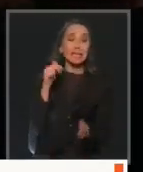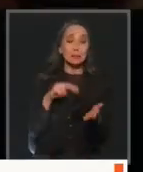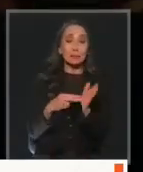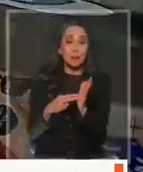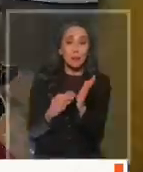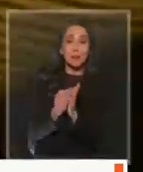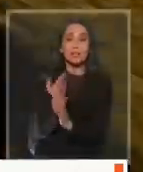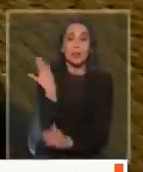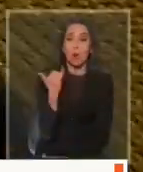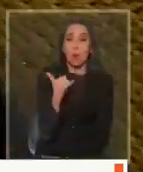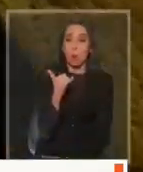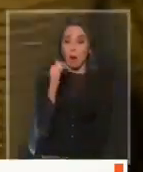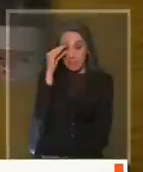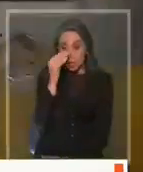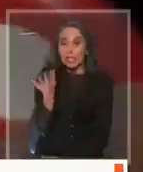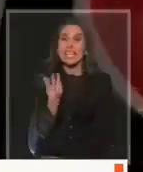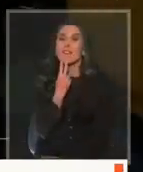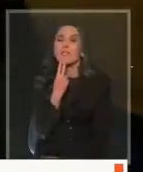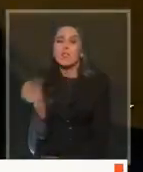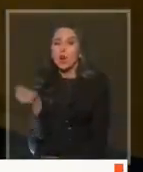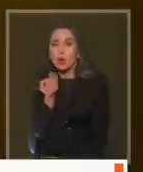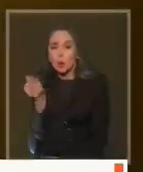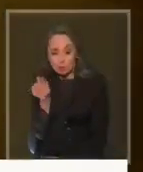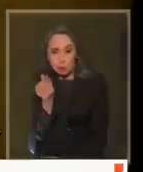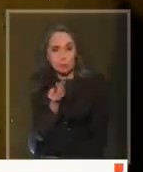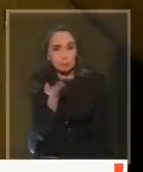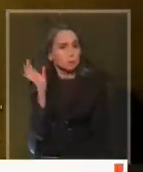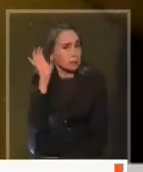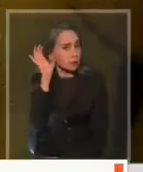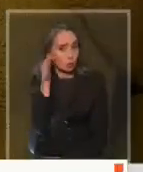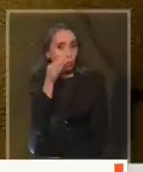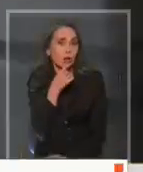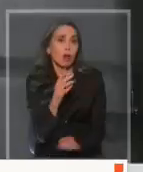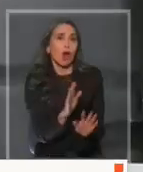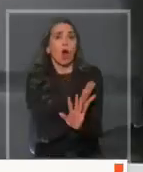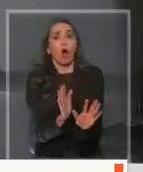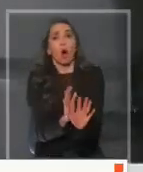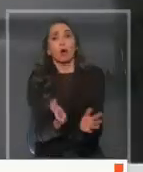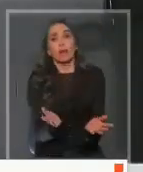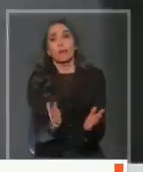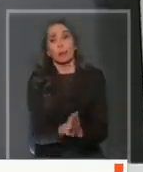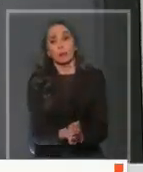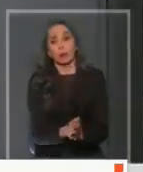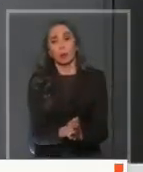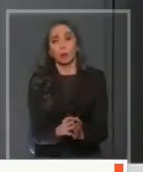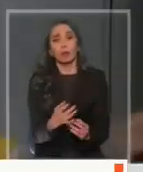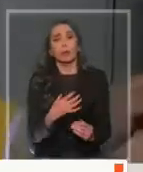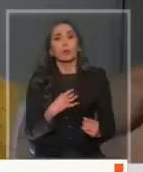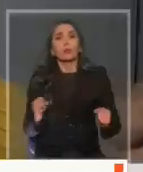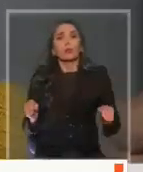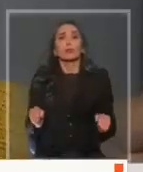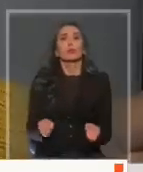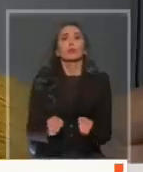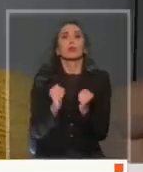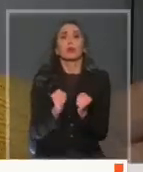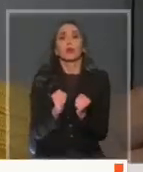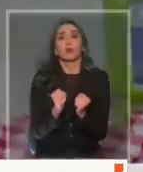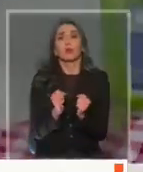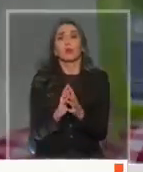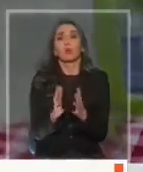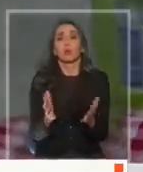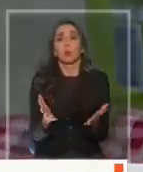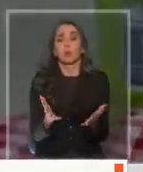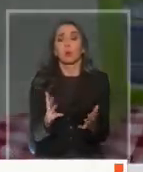jueves en la noche. Tenemos estas declaraciones, pasemos a escuchar. Horrible, pues, y con mucho susto. Aparte el tema